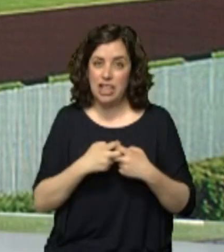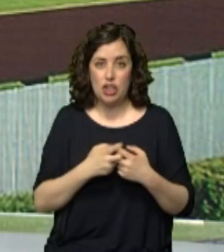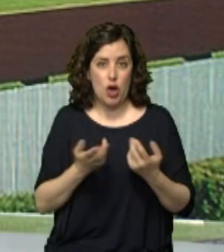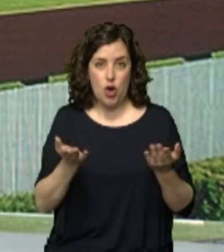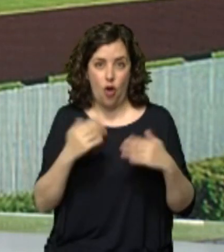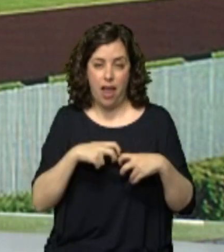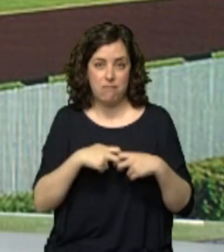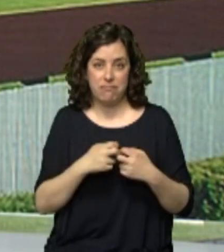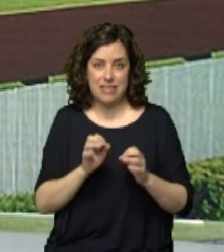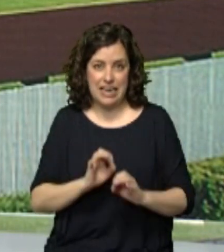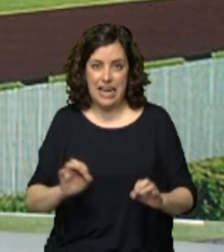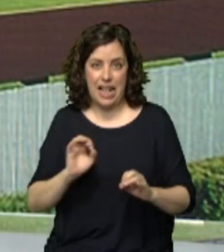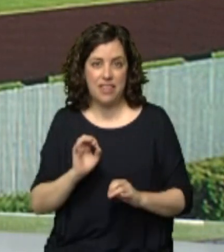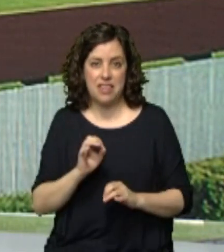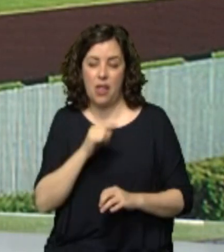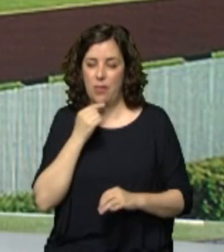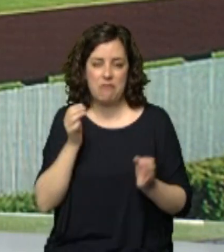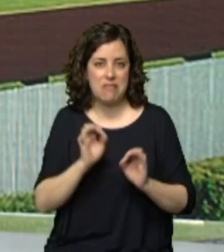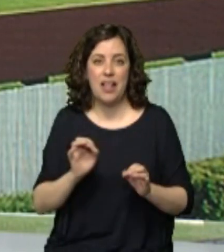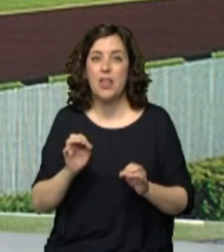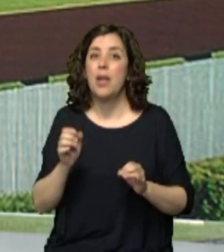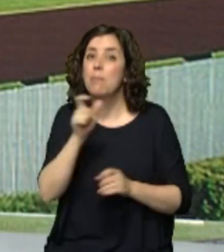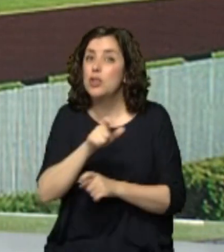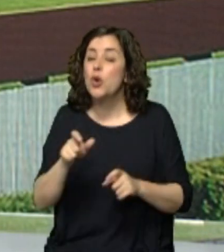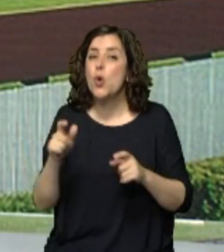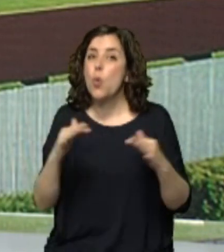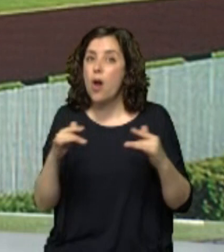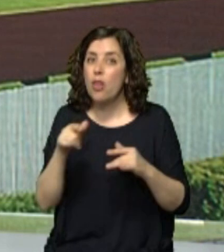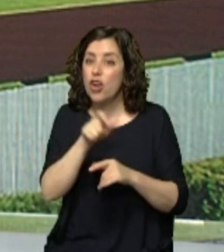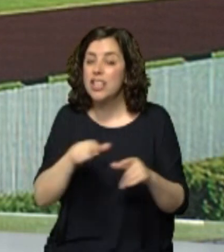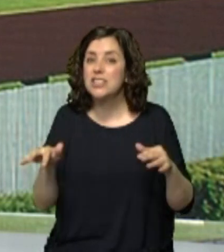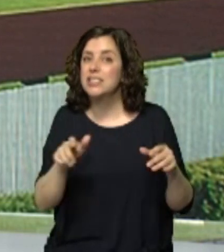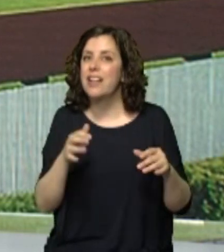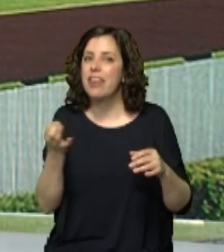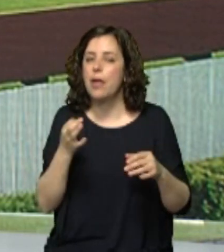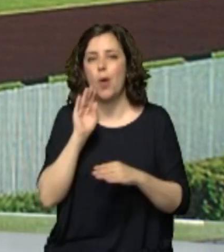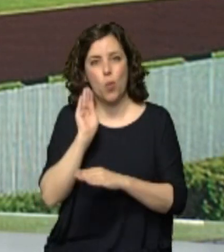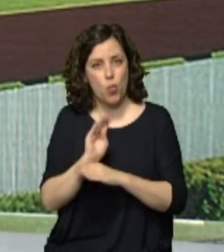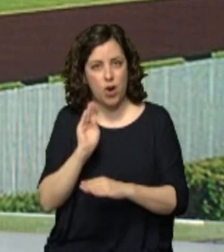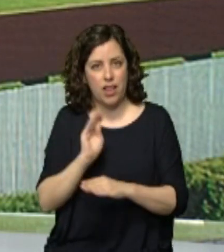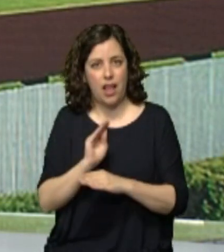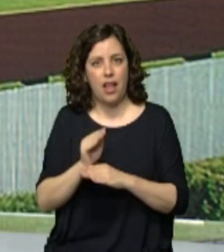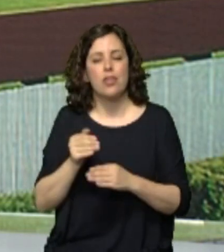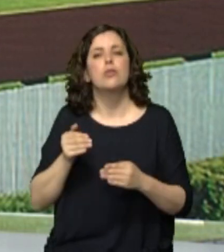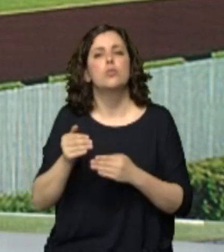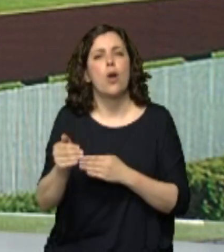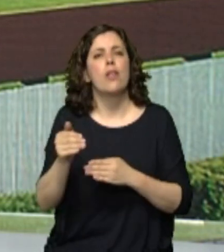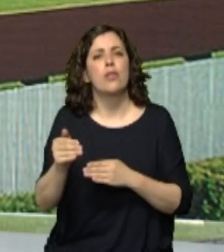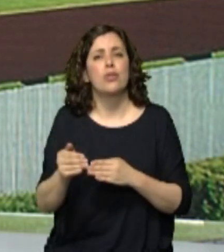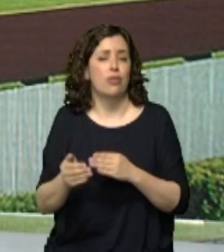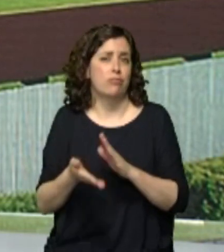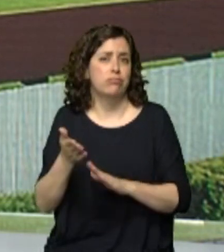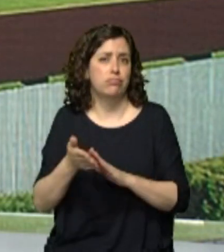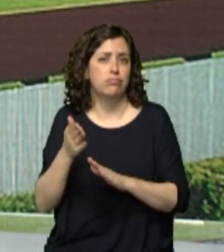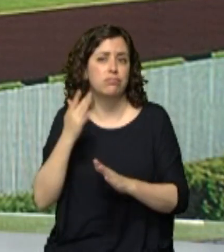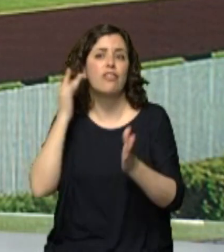en otros equipos. Los jugadores deben tener cuidado después de tanto tiempo de inactividad, aunque con fecha de retorno de la competición las ganas por recuperar